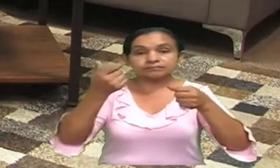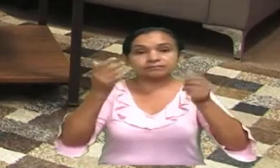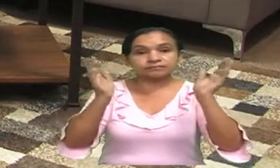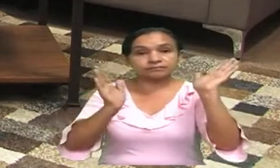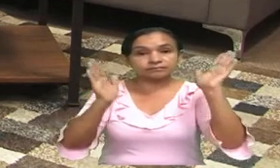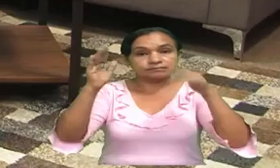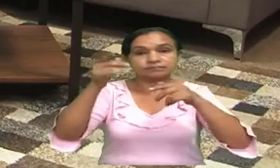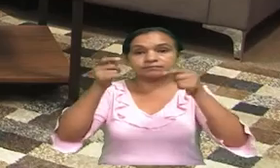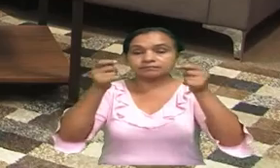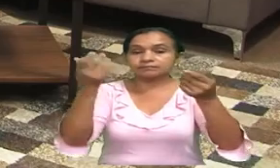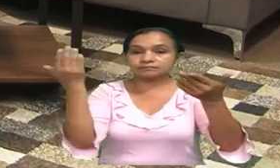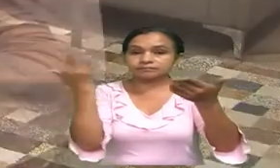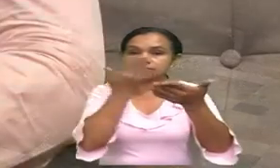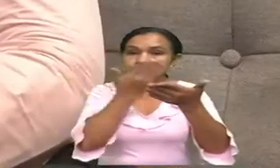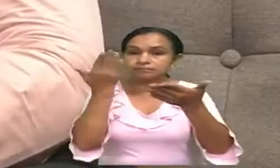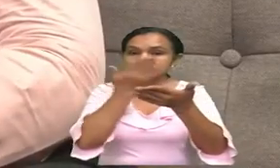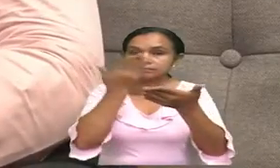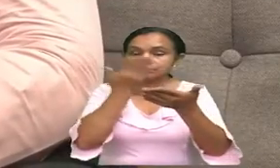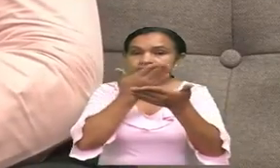y de estudios,